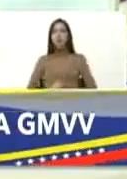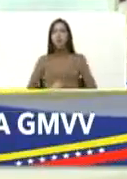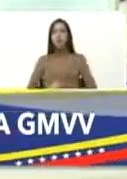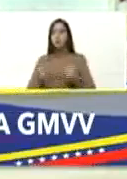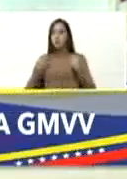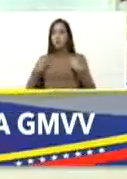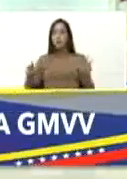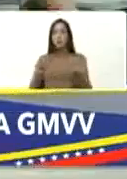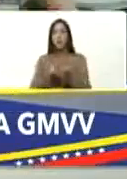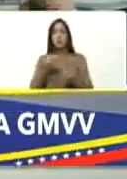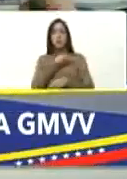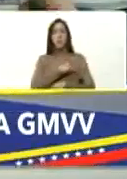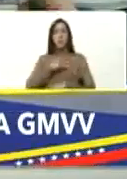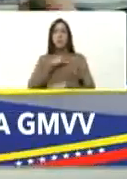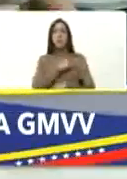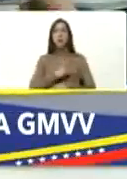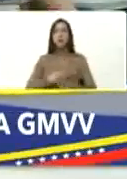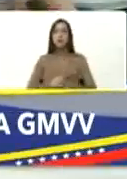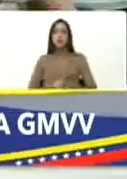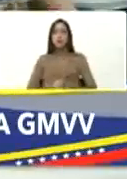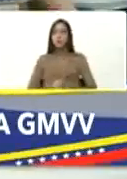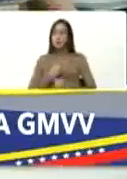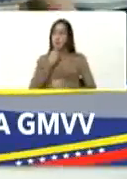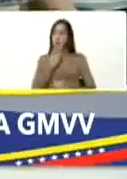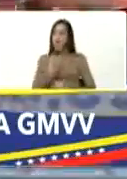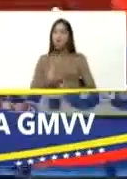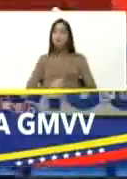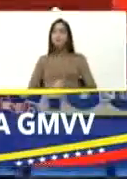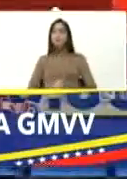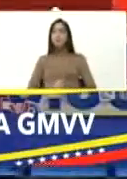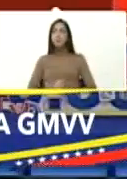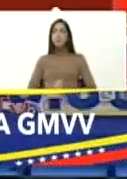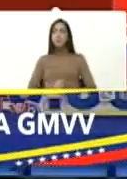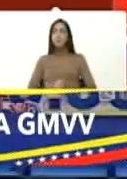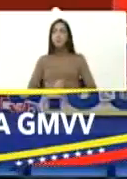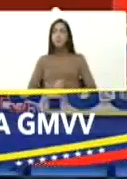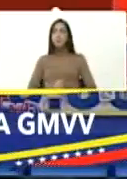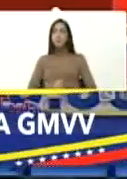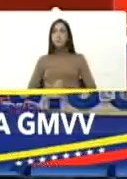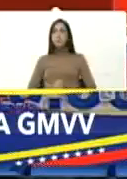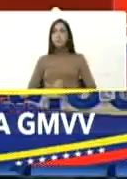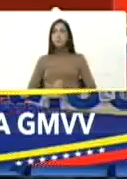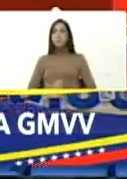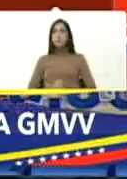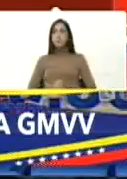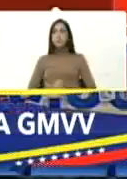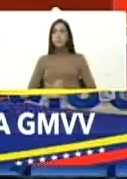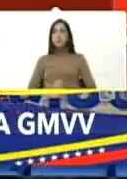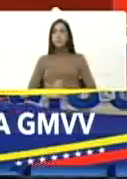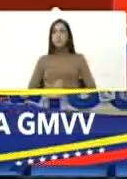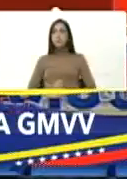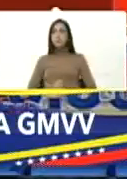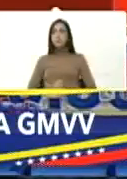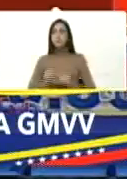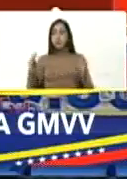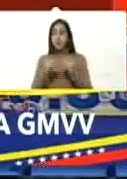misión Vivienda Venezuela! Muy bien, y ahora vamos rumbo, Ildemaro, a la